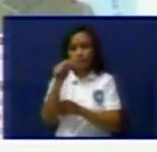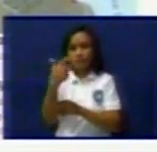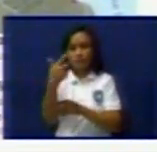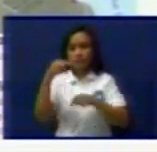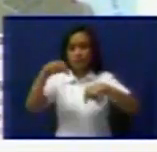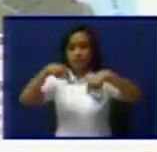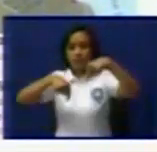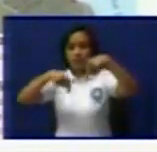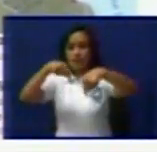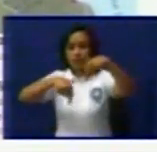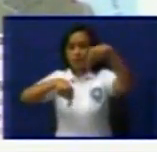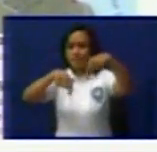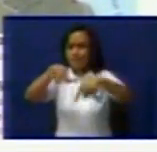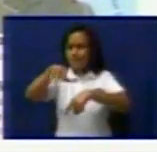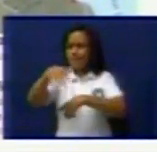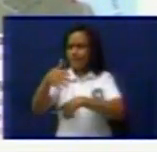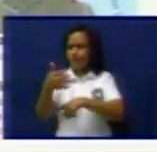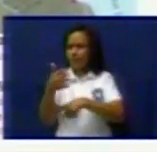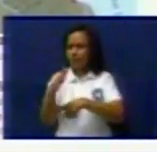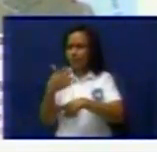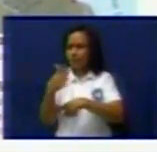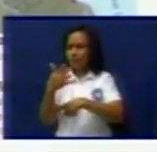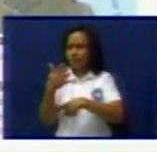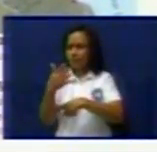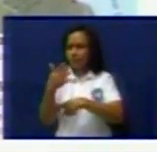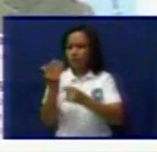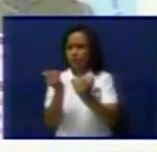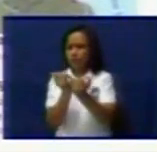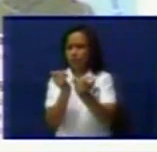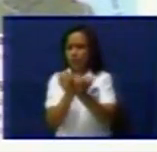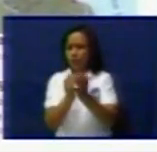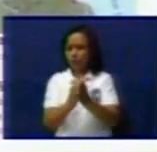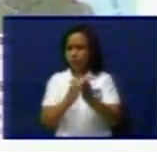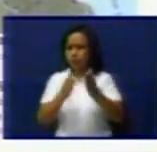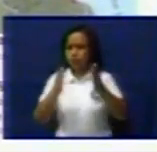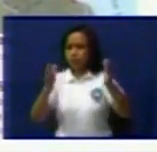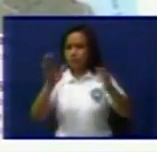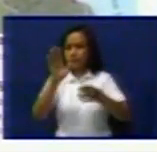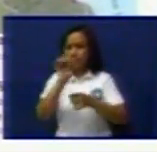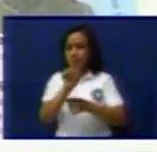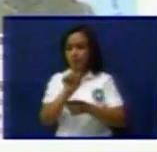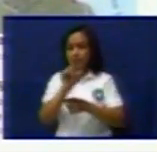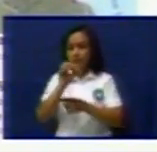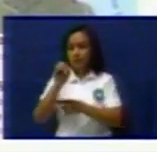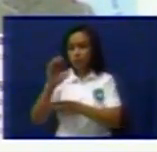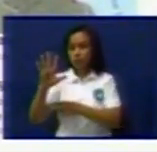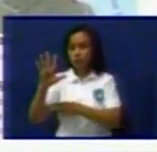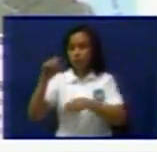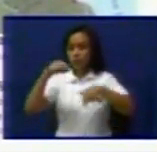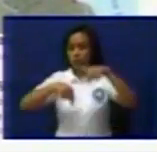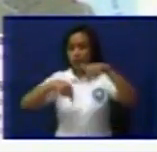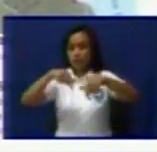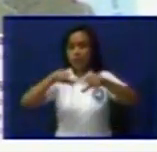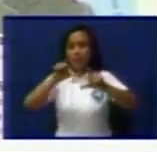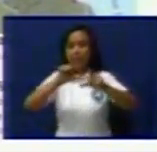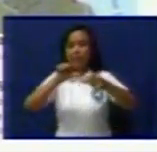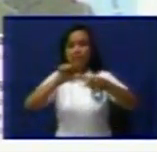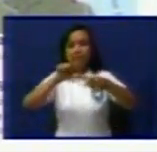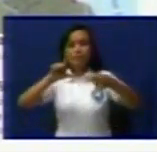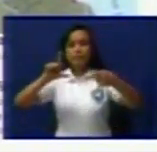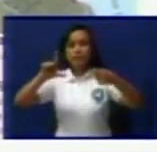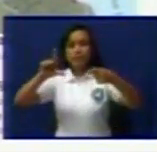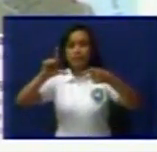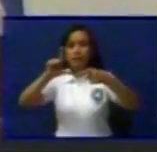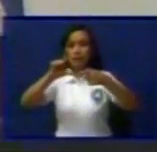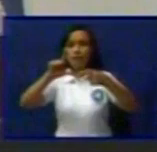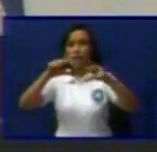278 kilómetros aproximadamente, con un tramo de 105 kilómetros en el lago de Nicaragua.